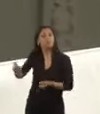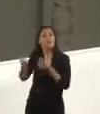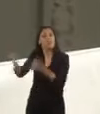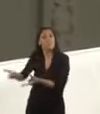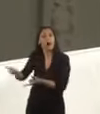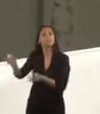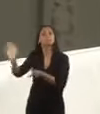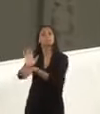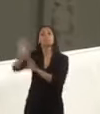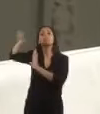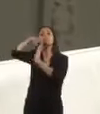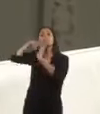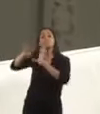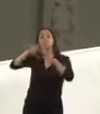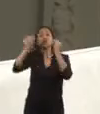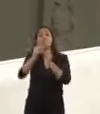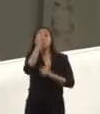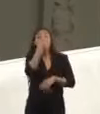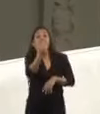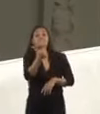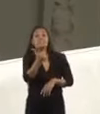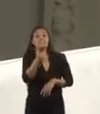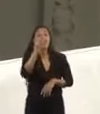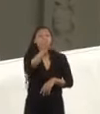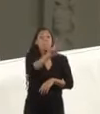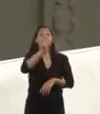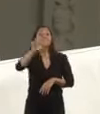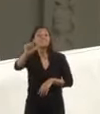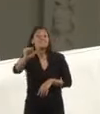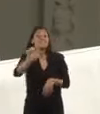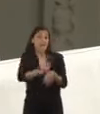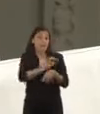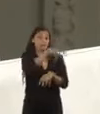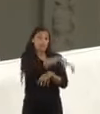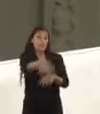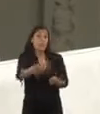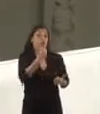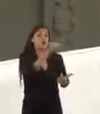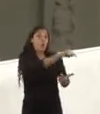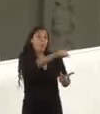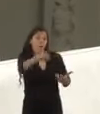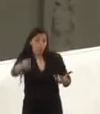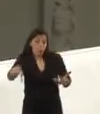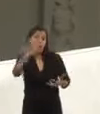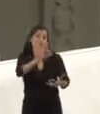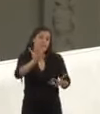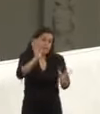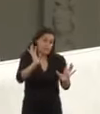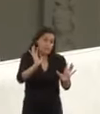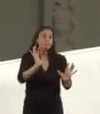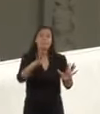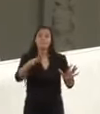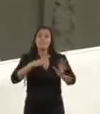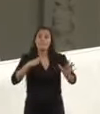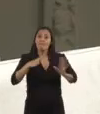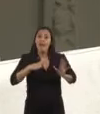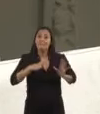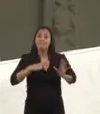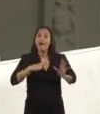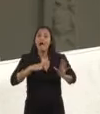donde se detallan 26 retiro el número 26 comedores o merenderos no